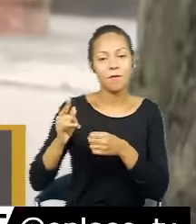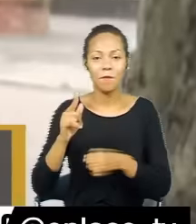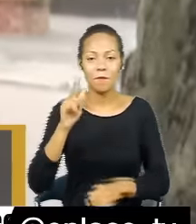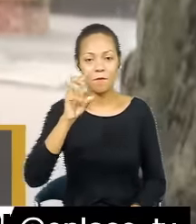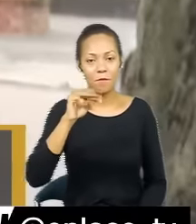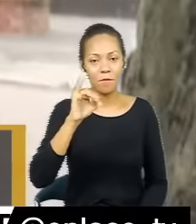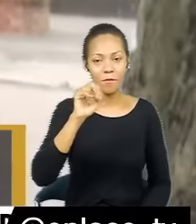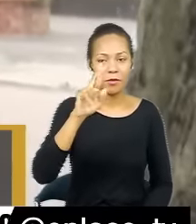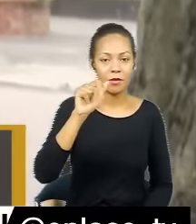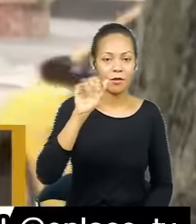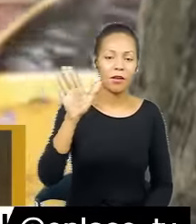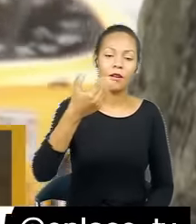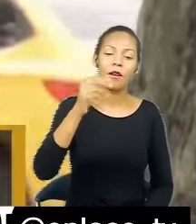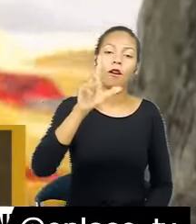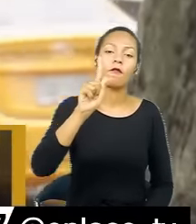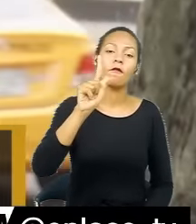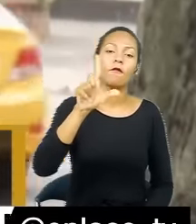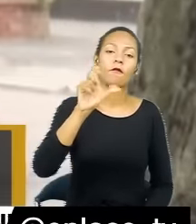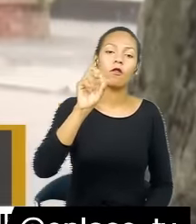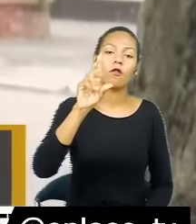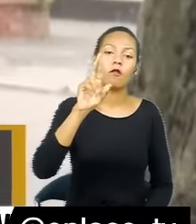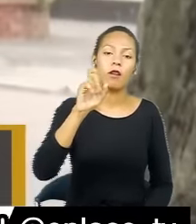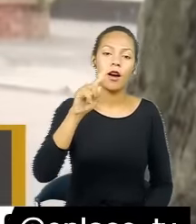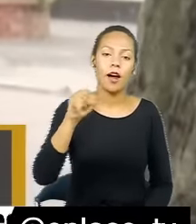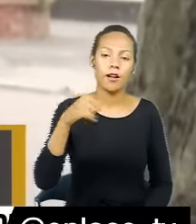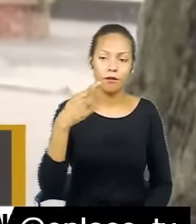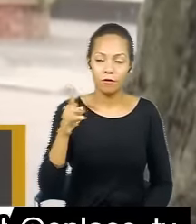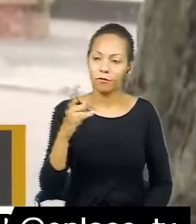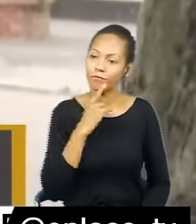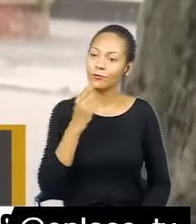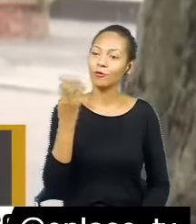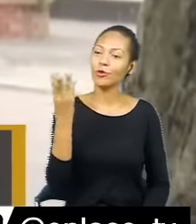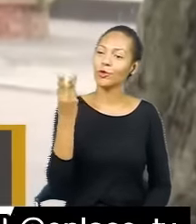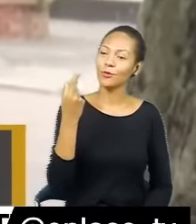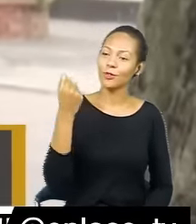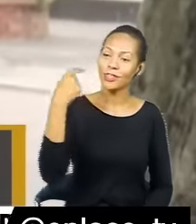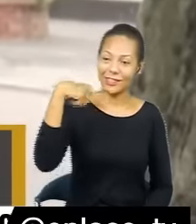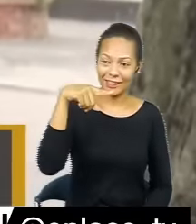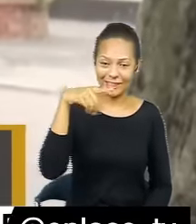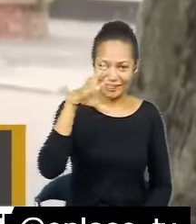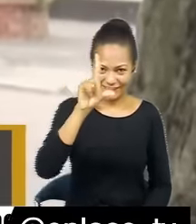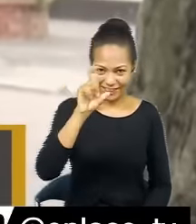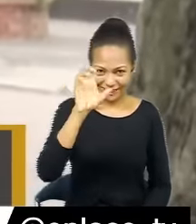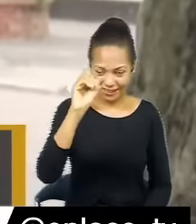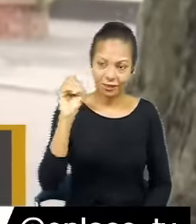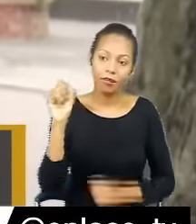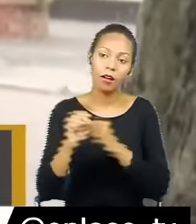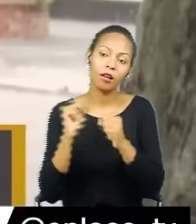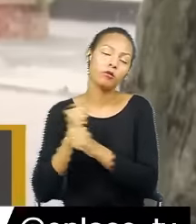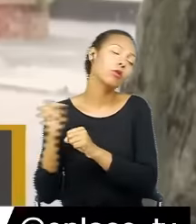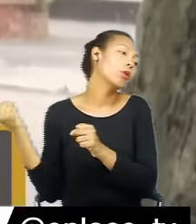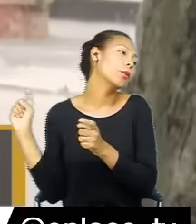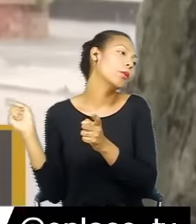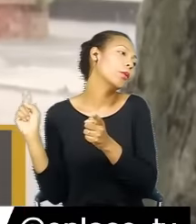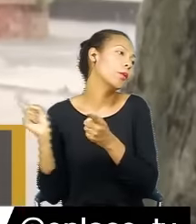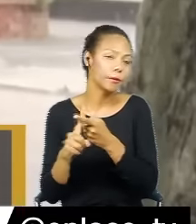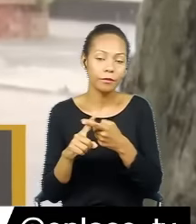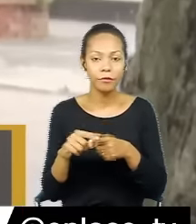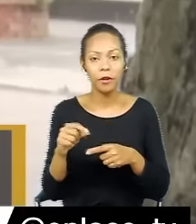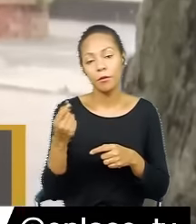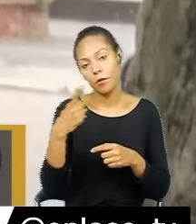jueves, para celebrar el aniversario número 60 de nuestra escuela, tenemos la Eucaristía que inicia a las 8 de la